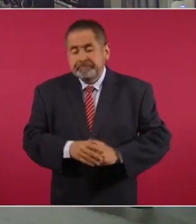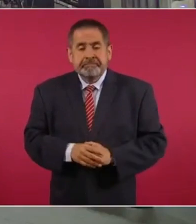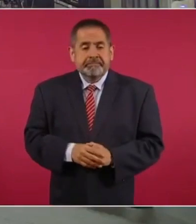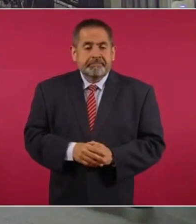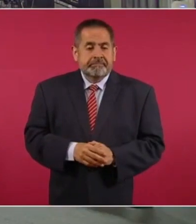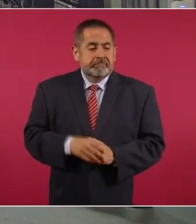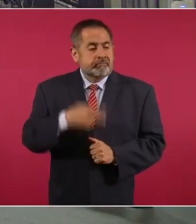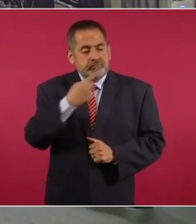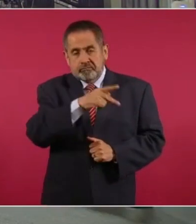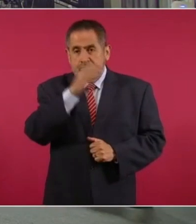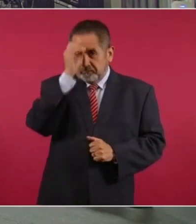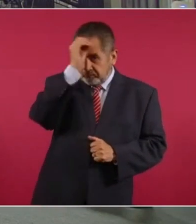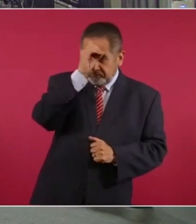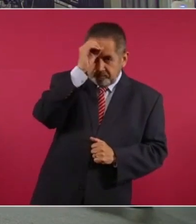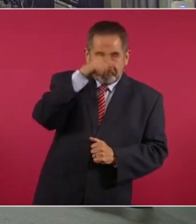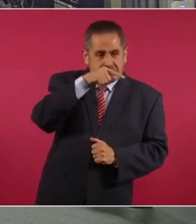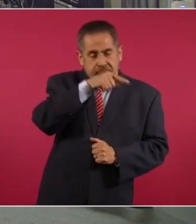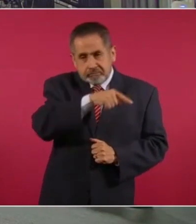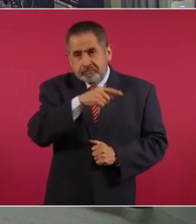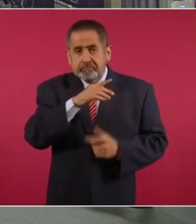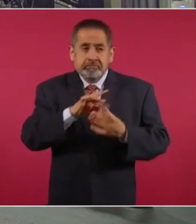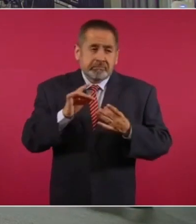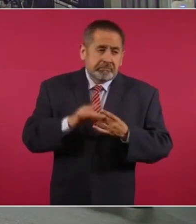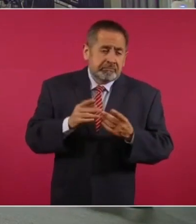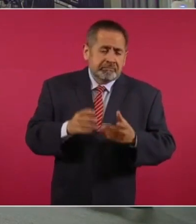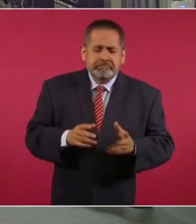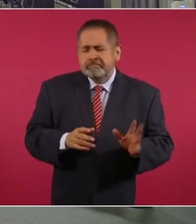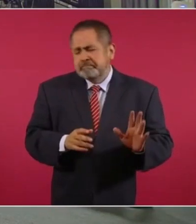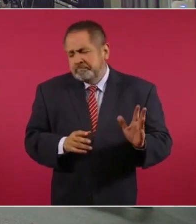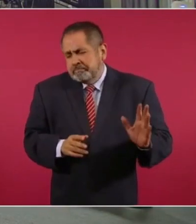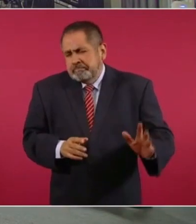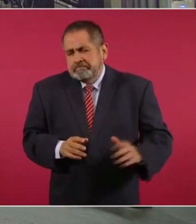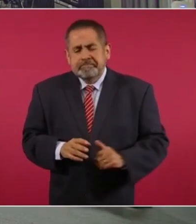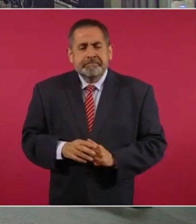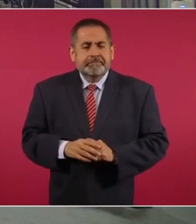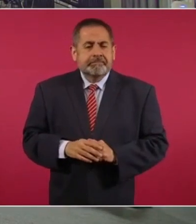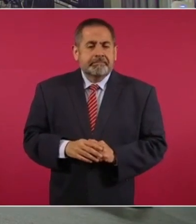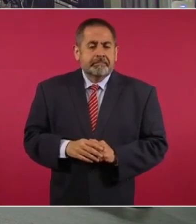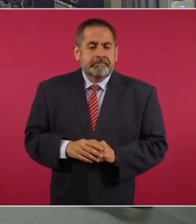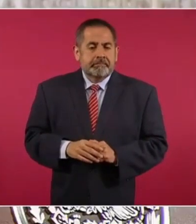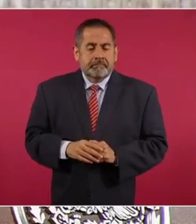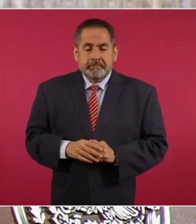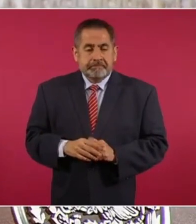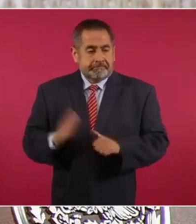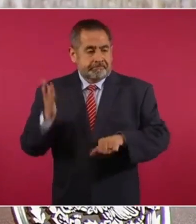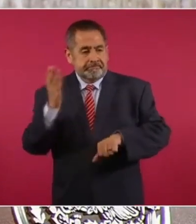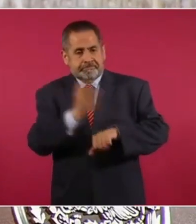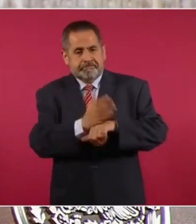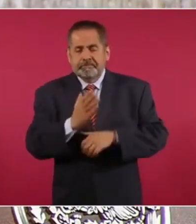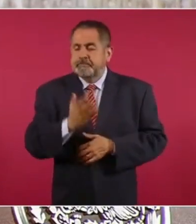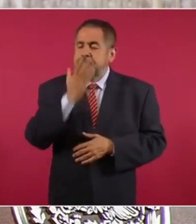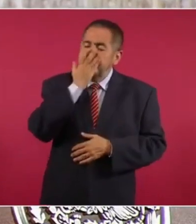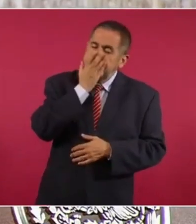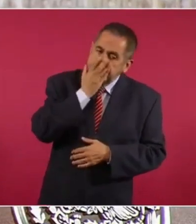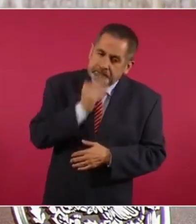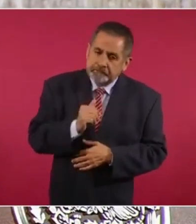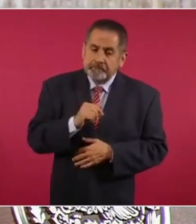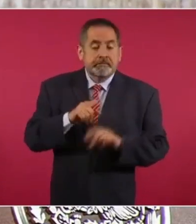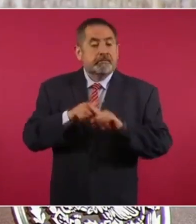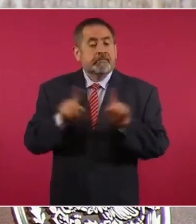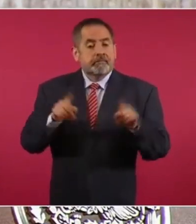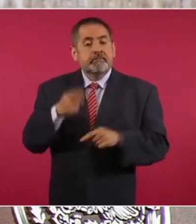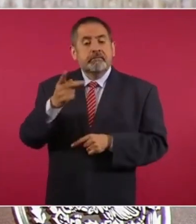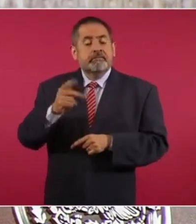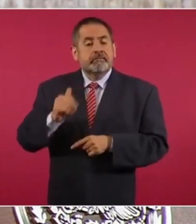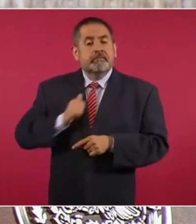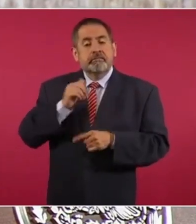dar su opinión y no hay censura. Y aprovecho para decir